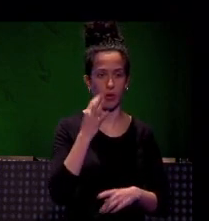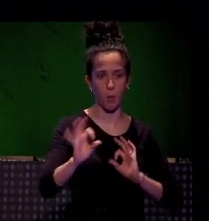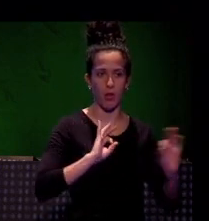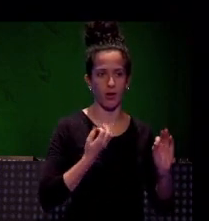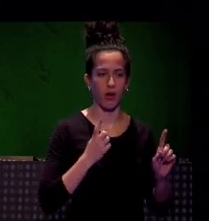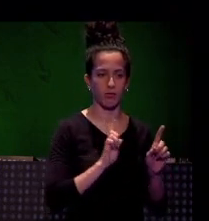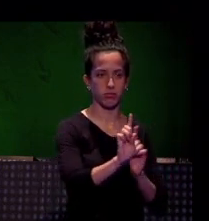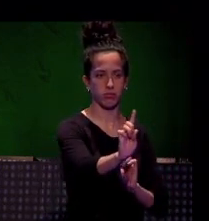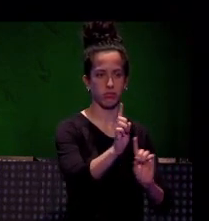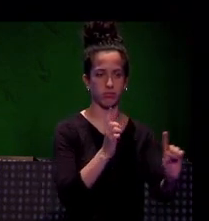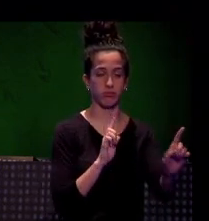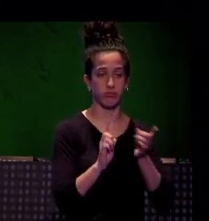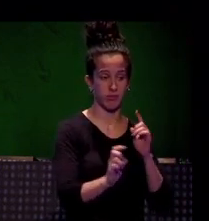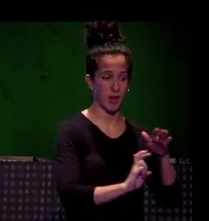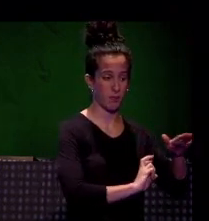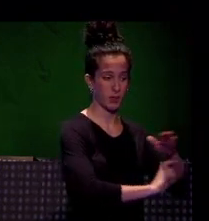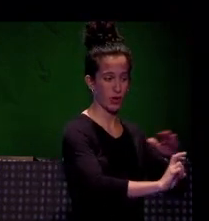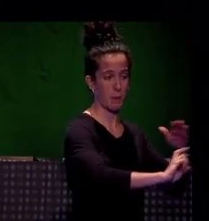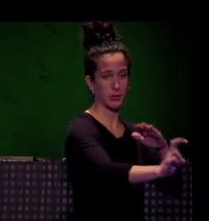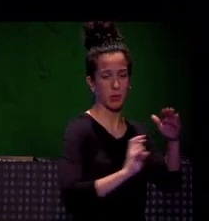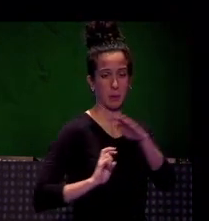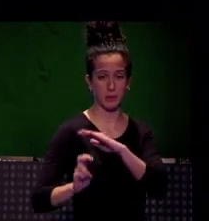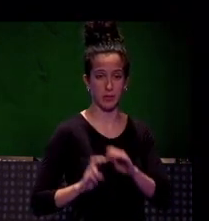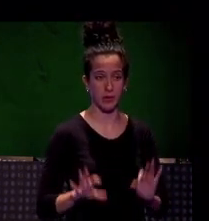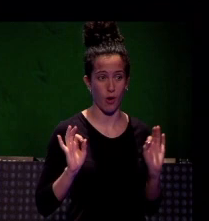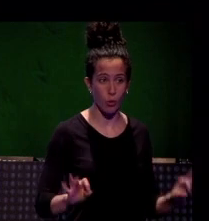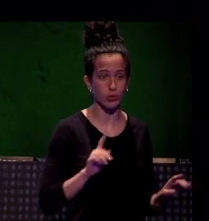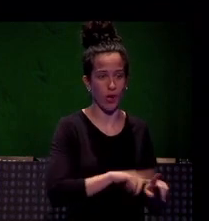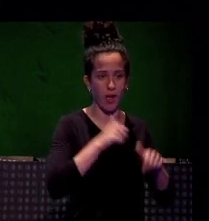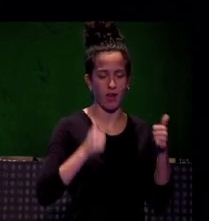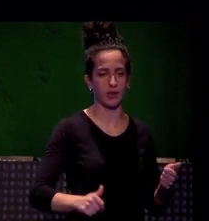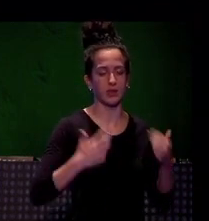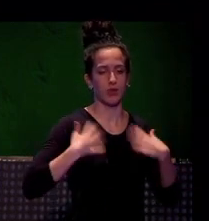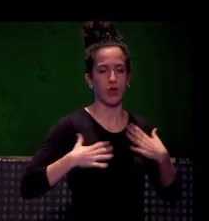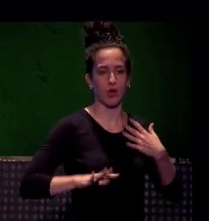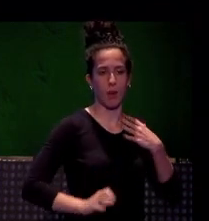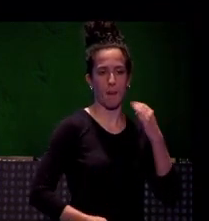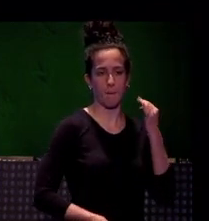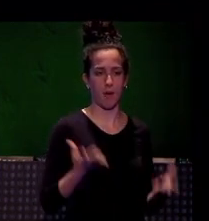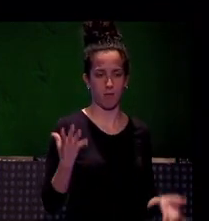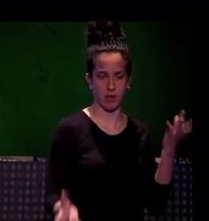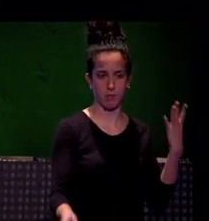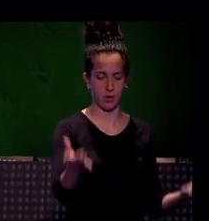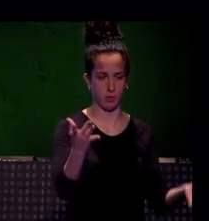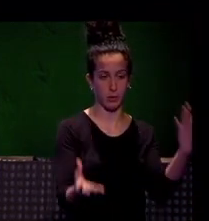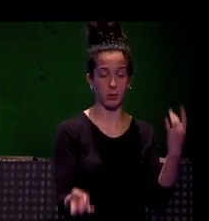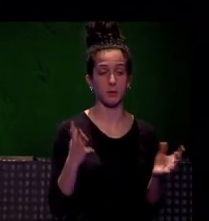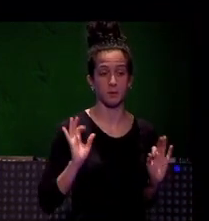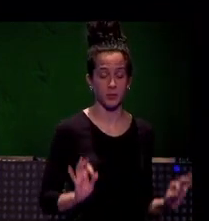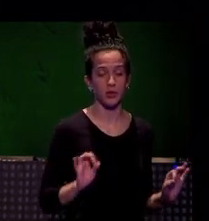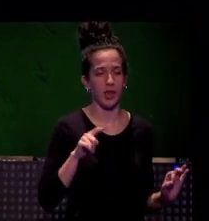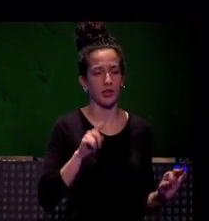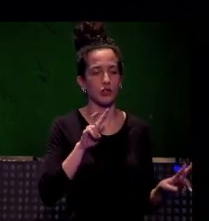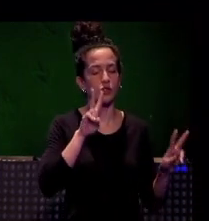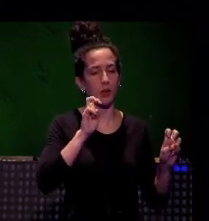estaban creando la ropa está va a ser también una hablaba antes de las de la realidad virtual va a ser una de las